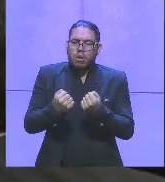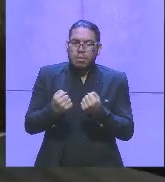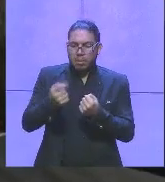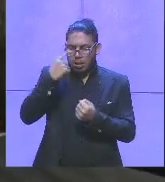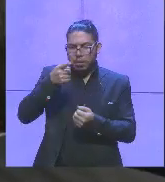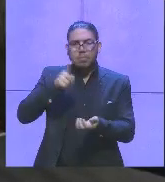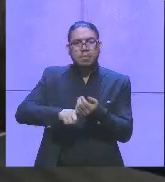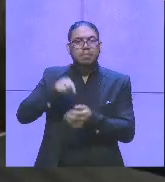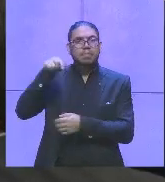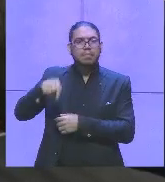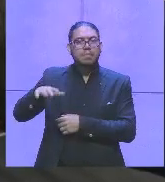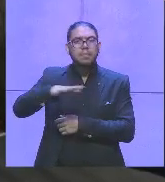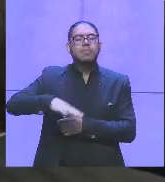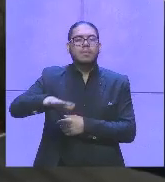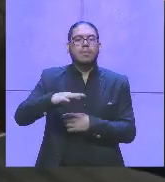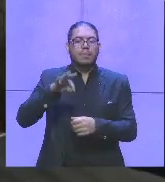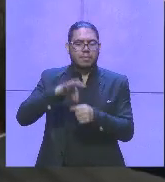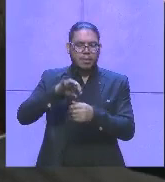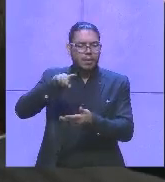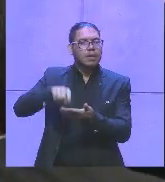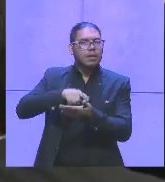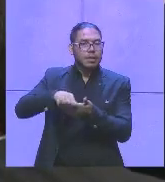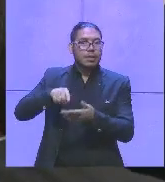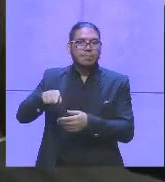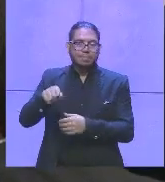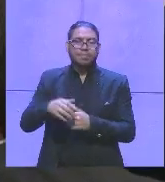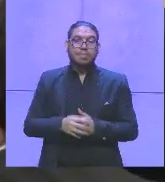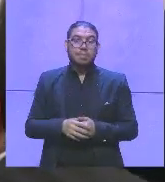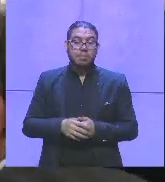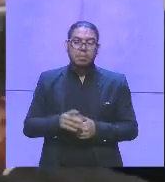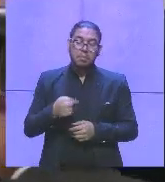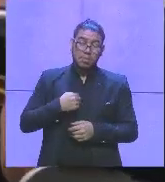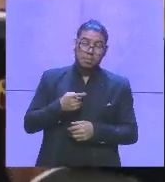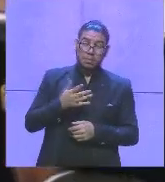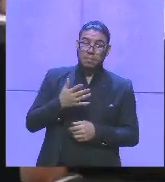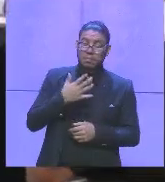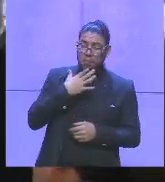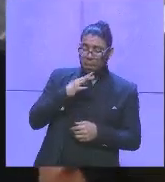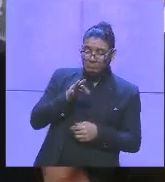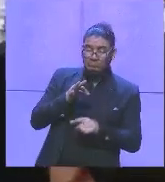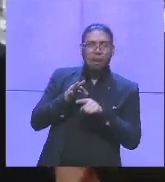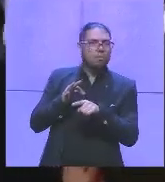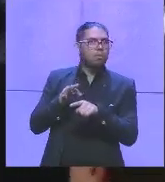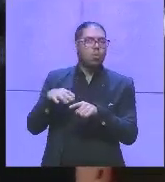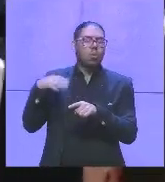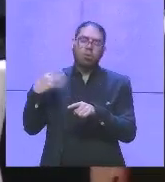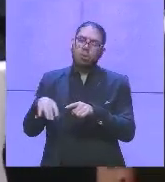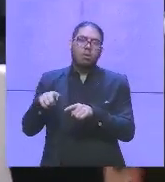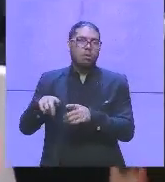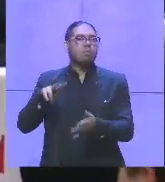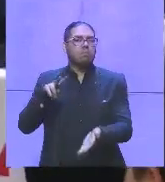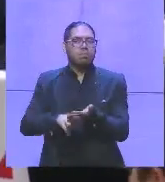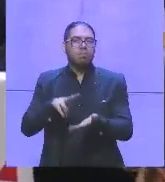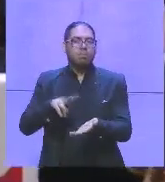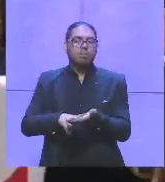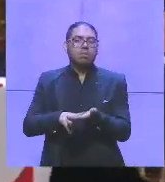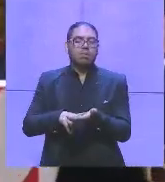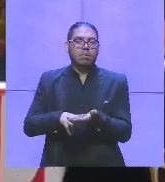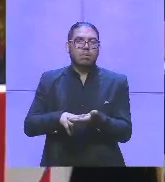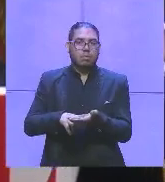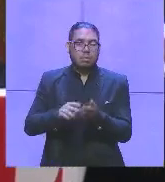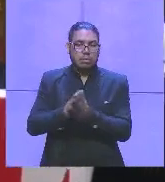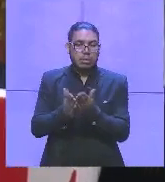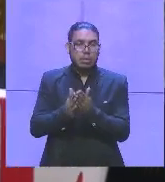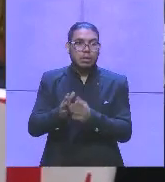democracia. Y a mí me parece que ya ese simple detalle hace valiosa a esta obra. Pero además hay algo en lo que me quiero detener